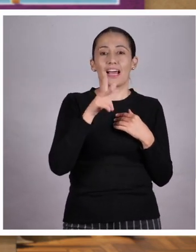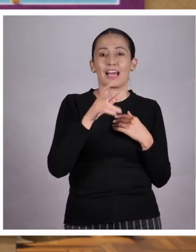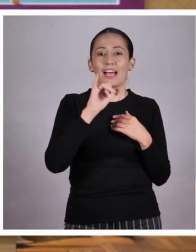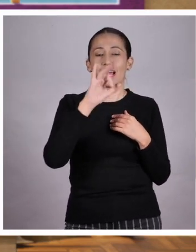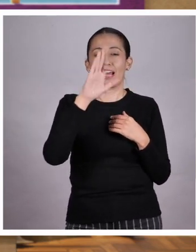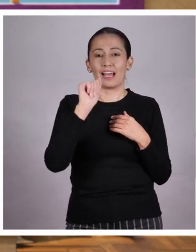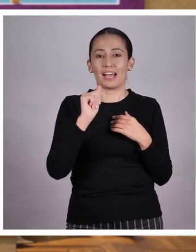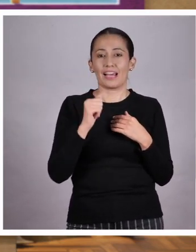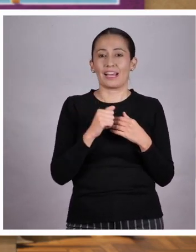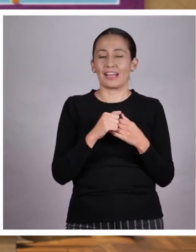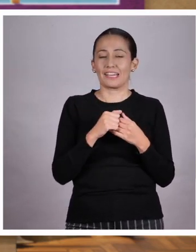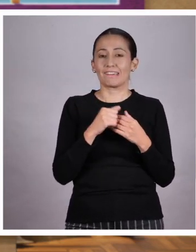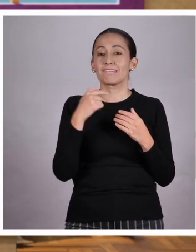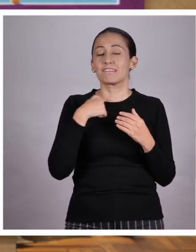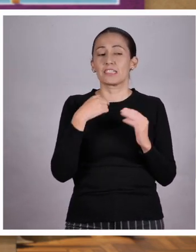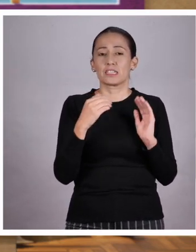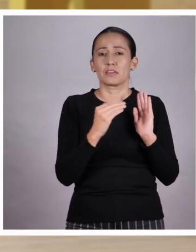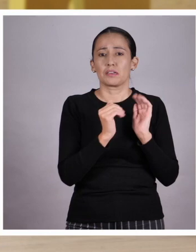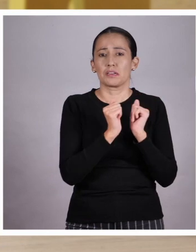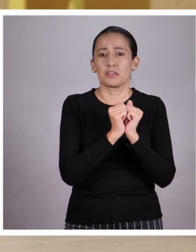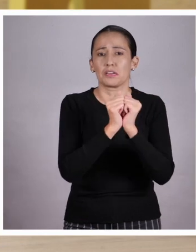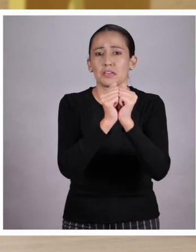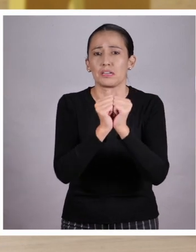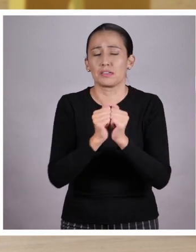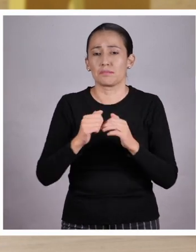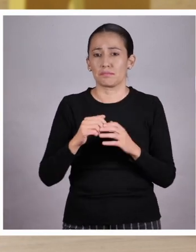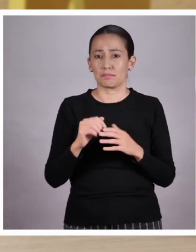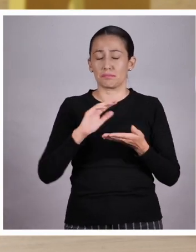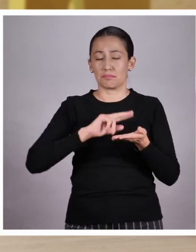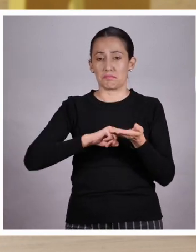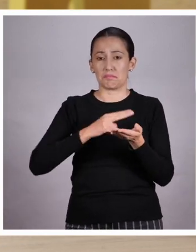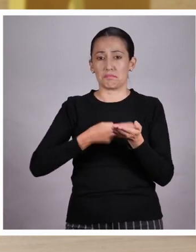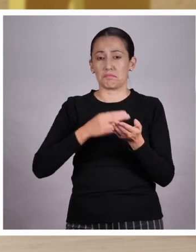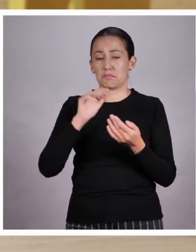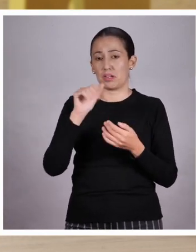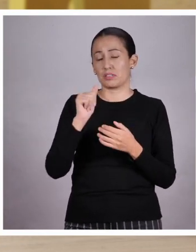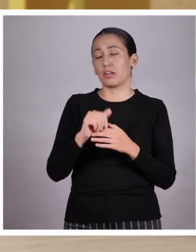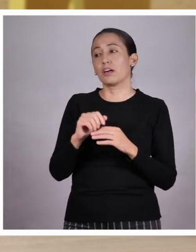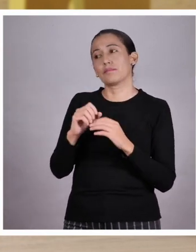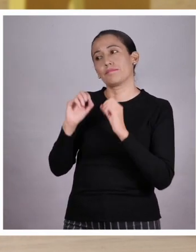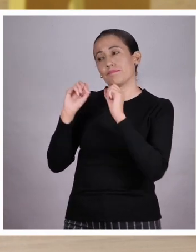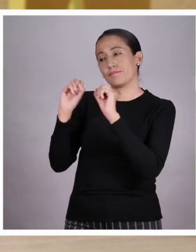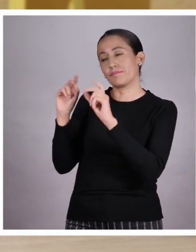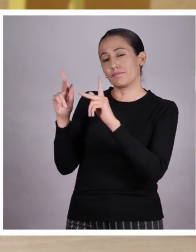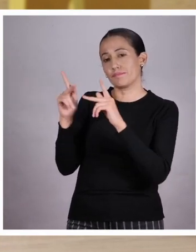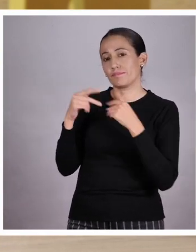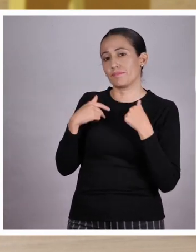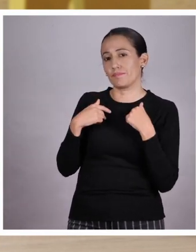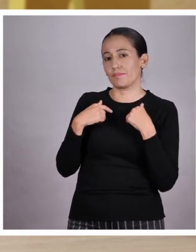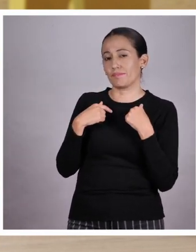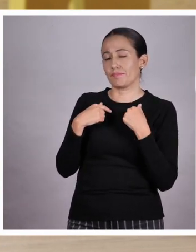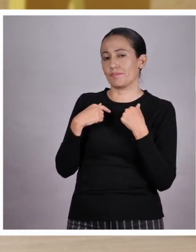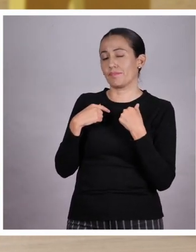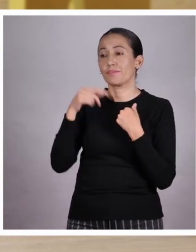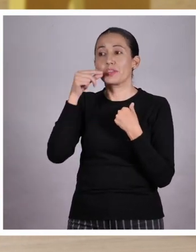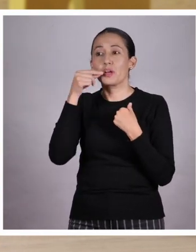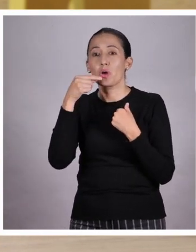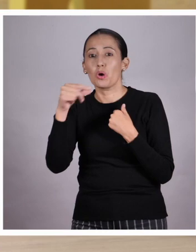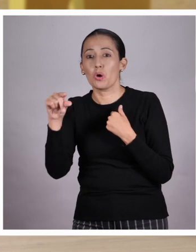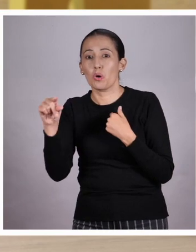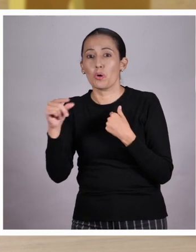1, la de carne y hueso! Ella me está acompañando solo hasta que venga mi sobrina. Oh, está bien. ¡Shukpu chankaman,